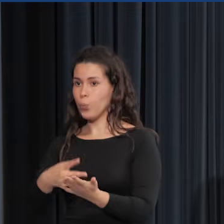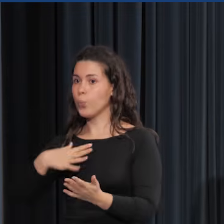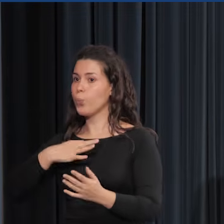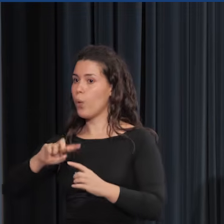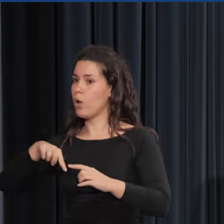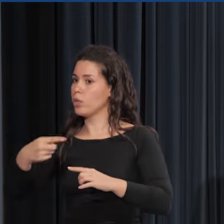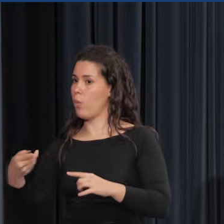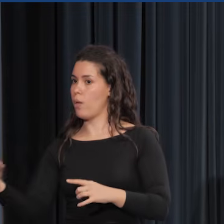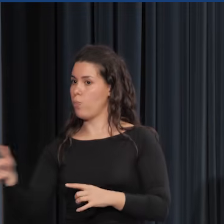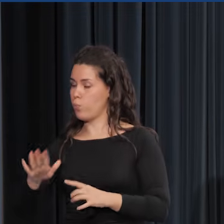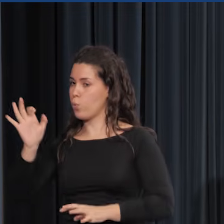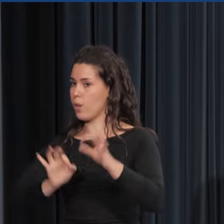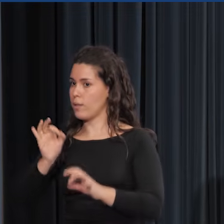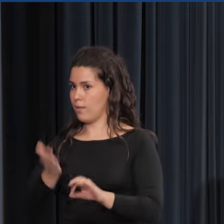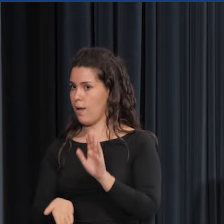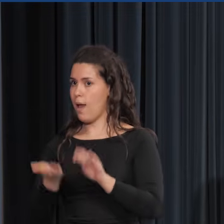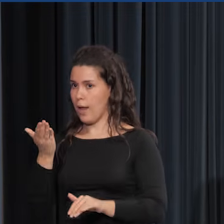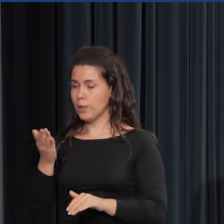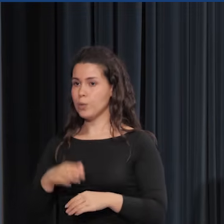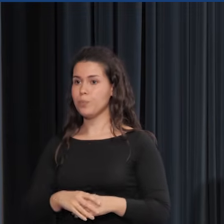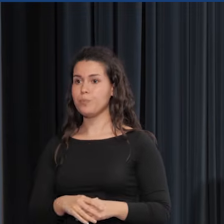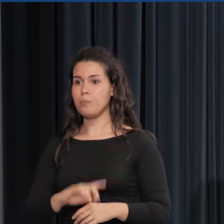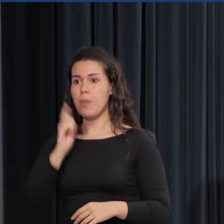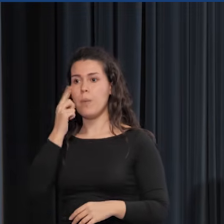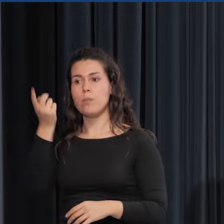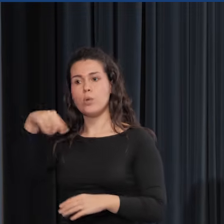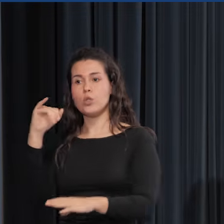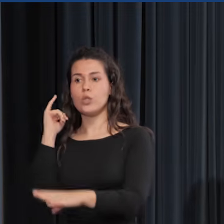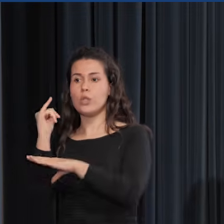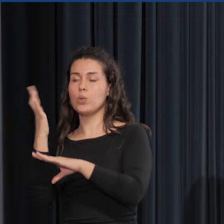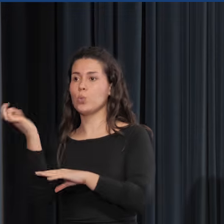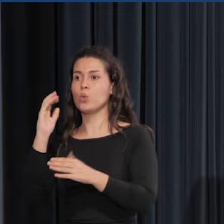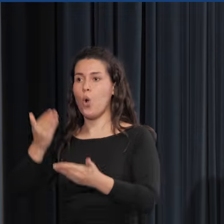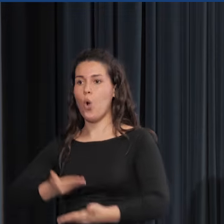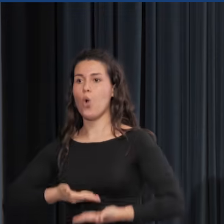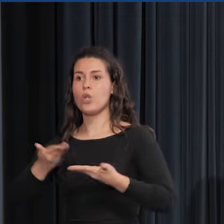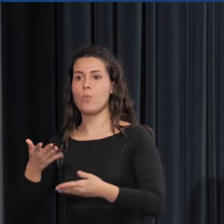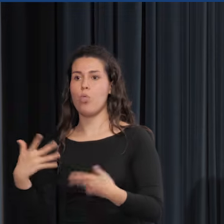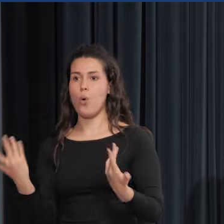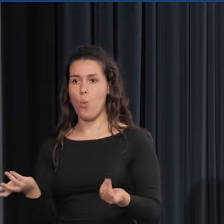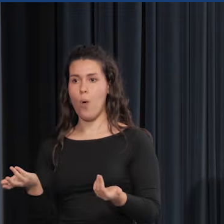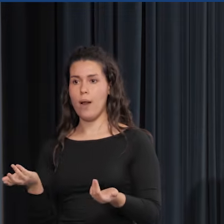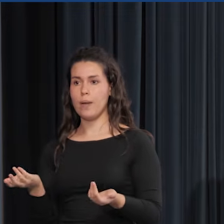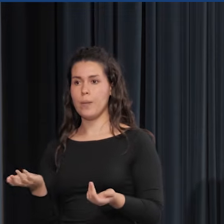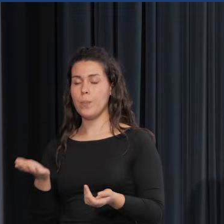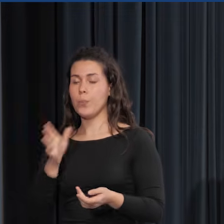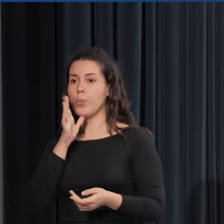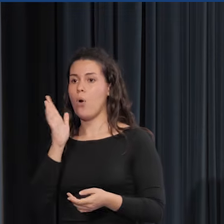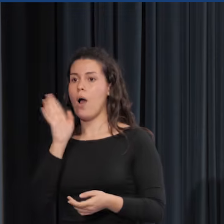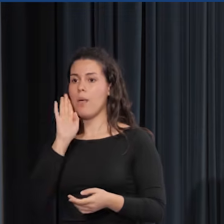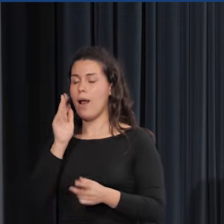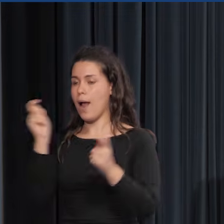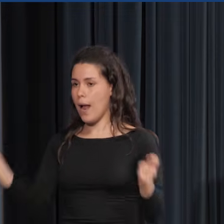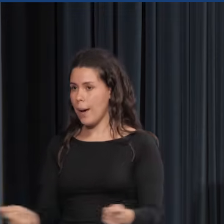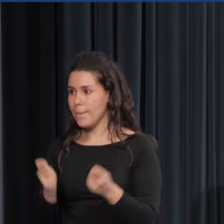la contribución, por ejemplo, qué herramientas tiene el instituto o qué contribución hace el instituto? Porque se han hablado de las